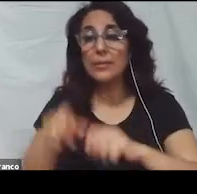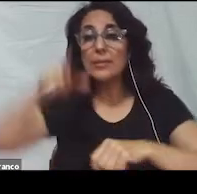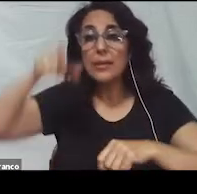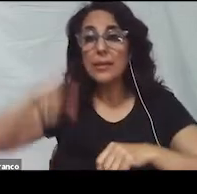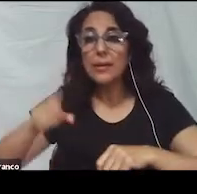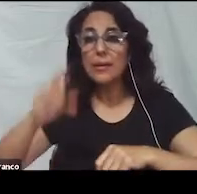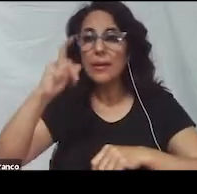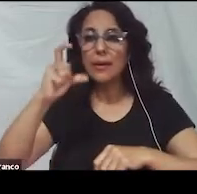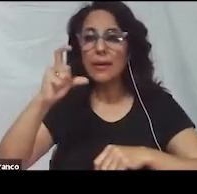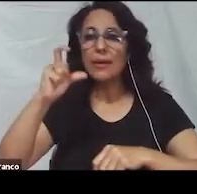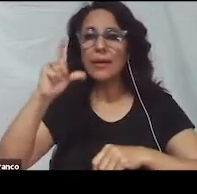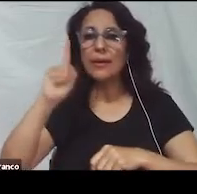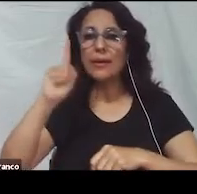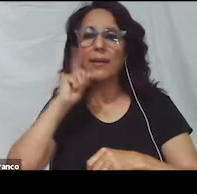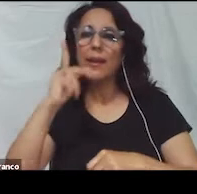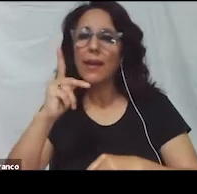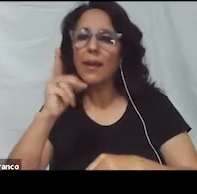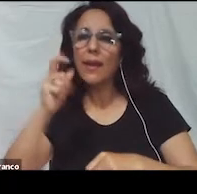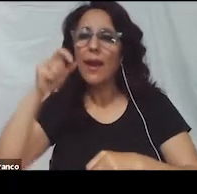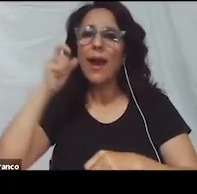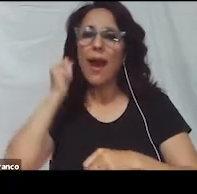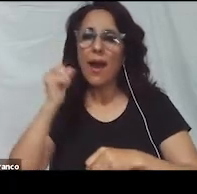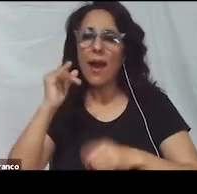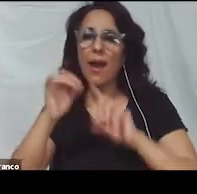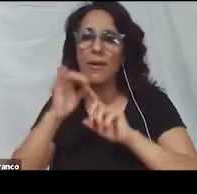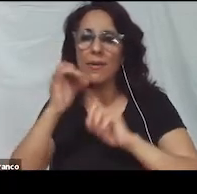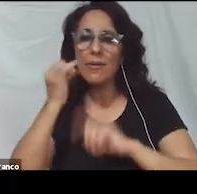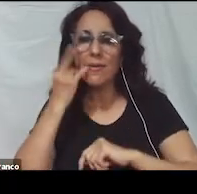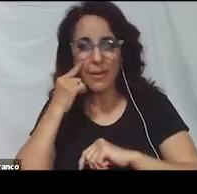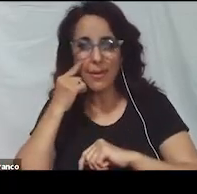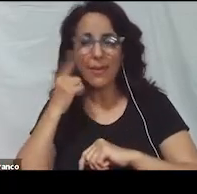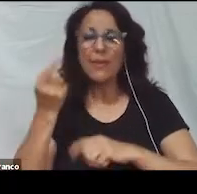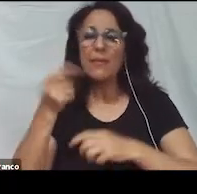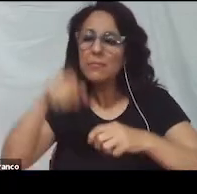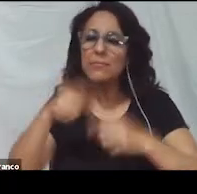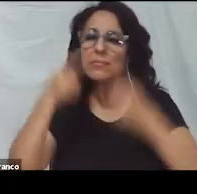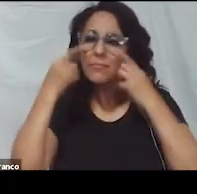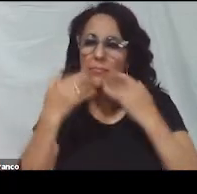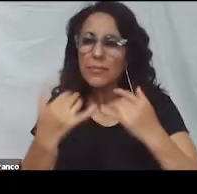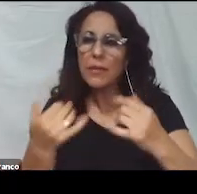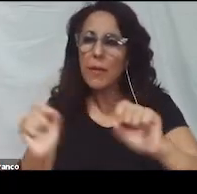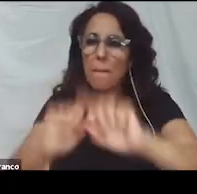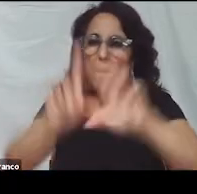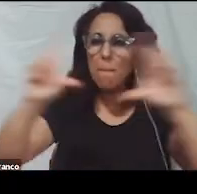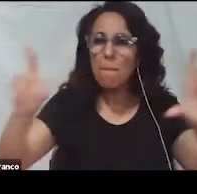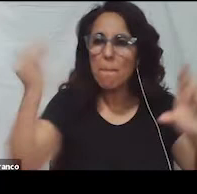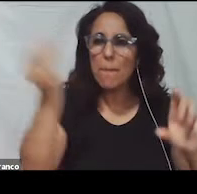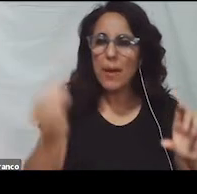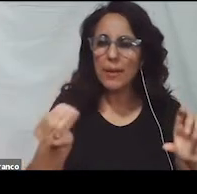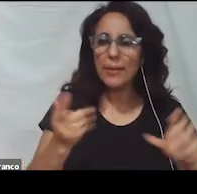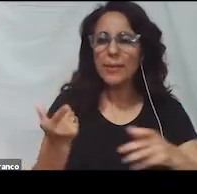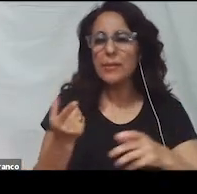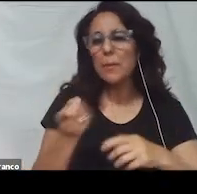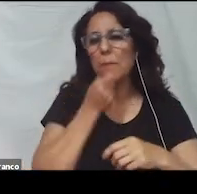hacer clic aquí, ¿no? Es como que voy a tener que entrar al enlace, navegar esa pantalla, bien, suponiendo que estoy usando